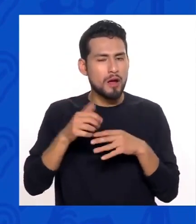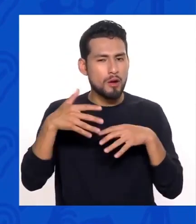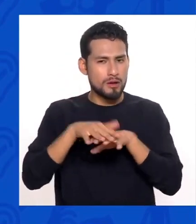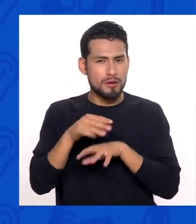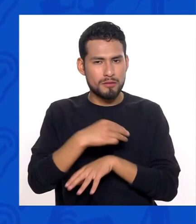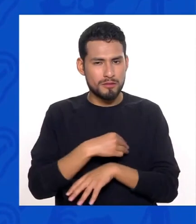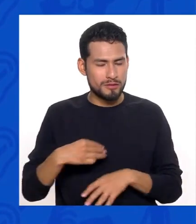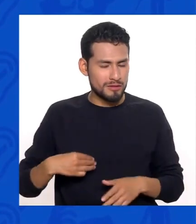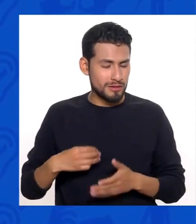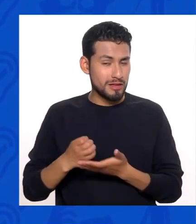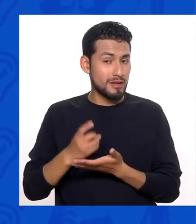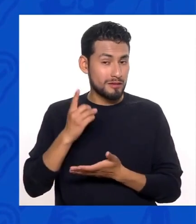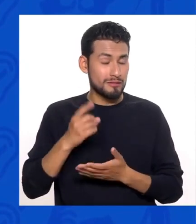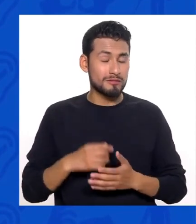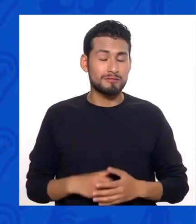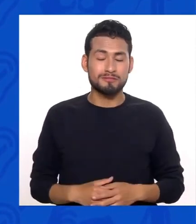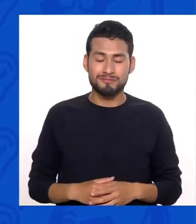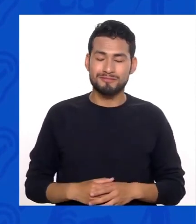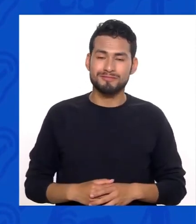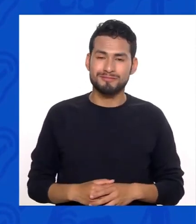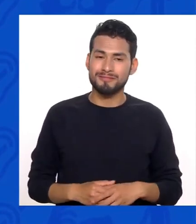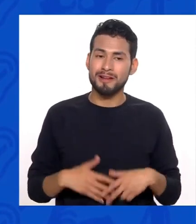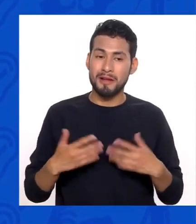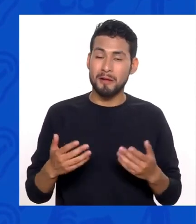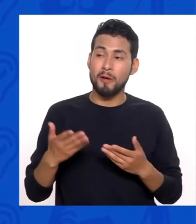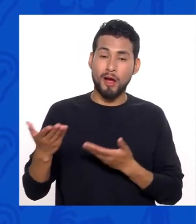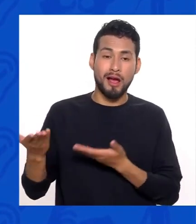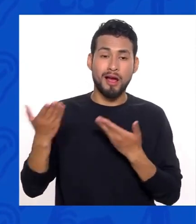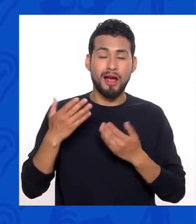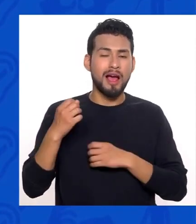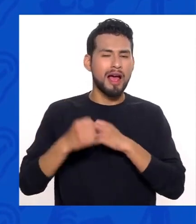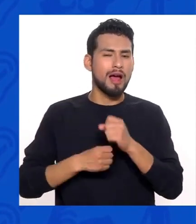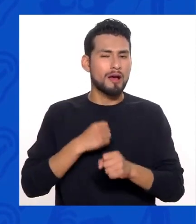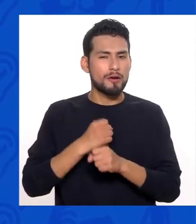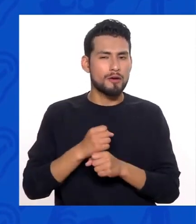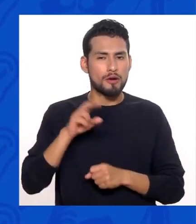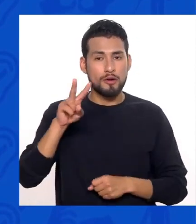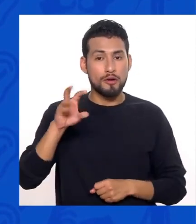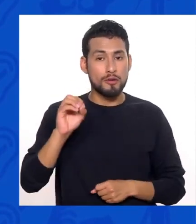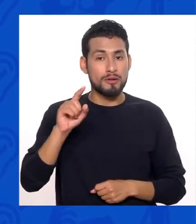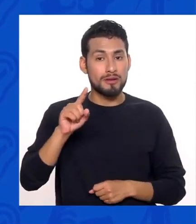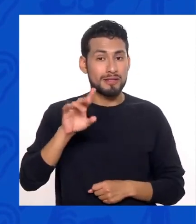inclusivas a través del Ministerio de Educación. Y fue otorgado en el año